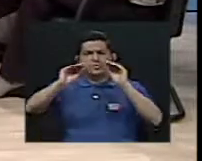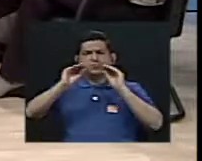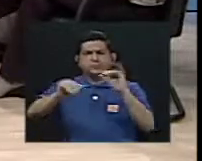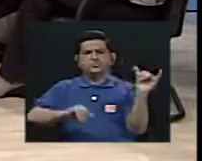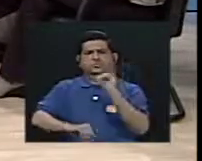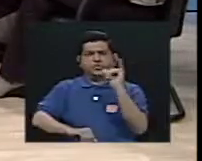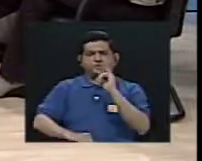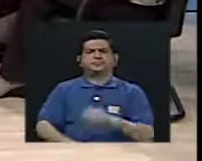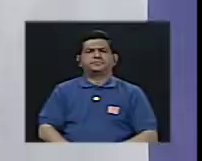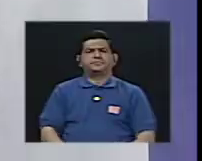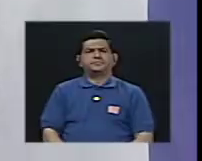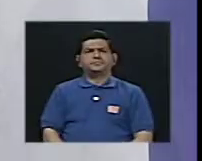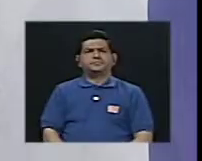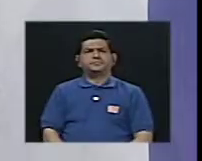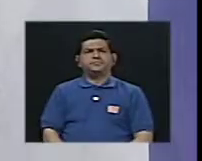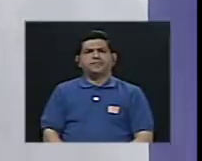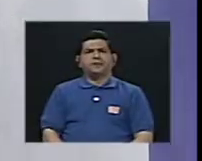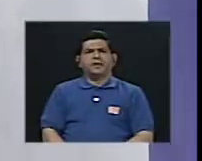también